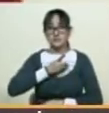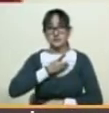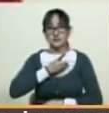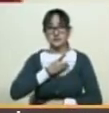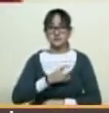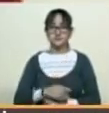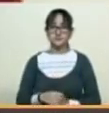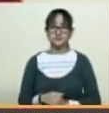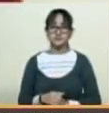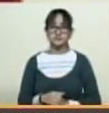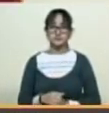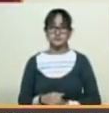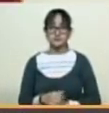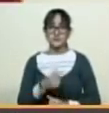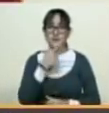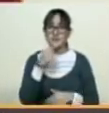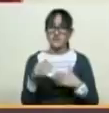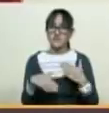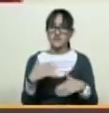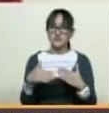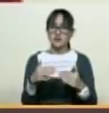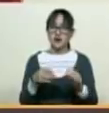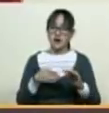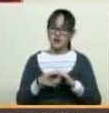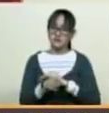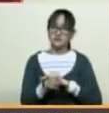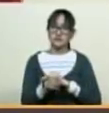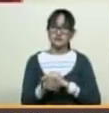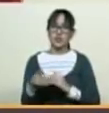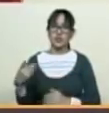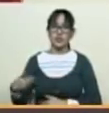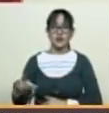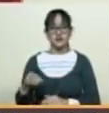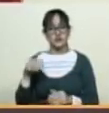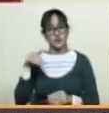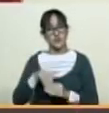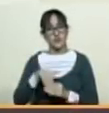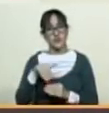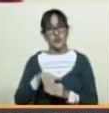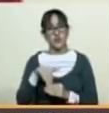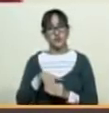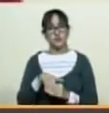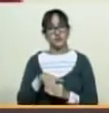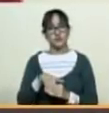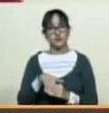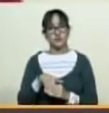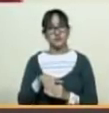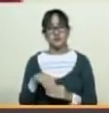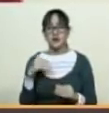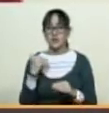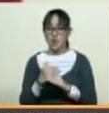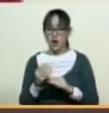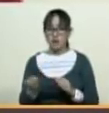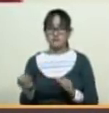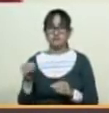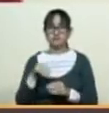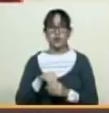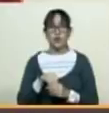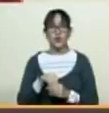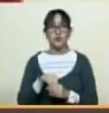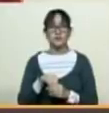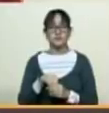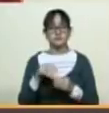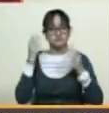discapacidad para así facilitar su acceso y su derecho al voto. Asimismo, estamos incluyendo en